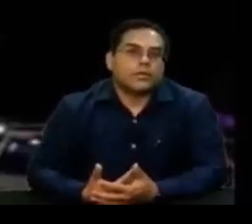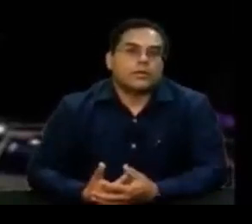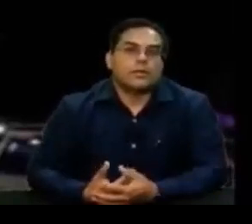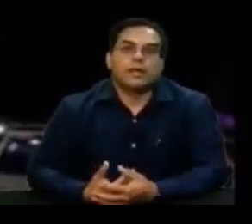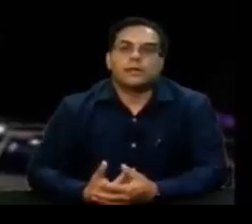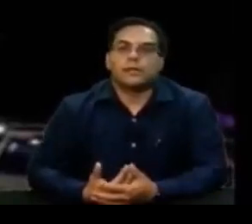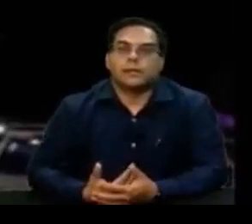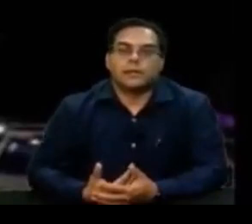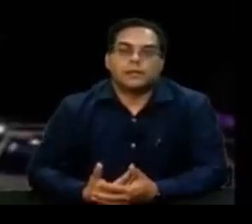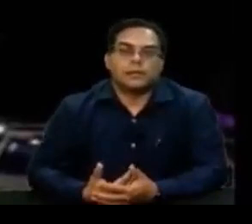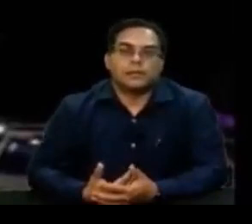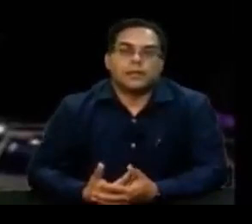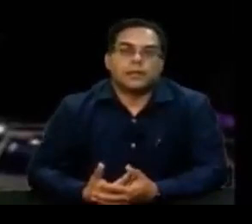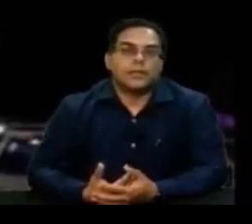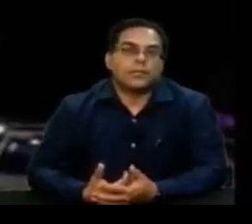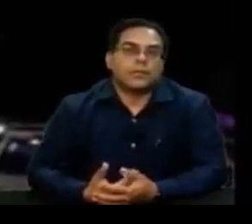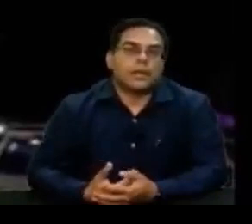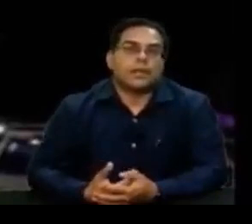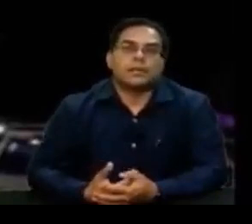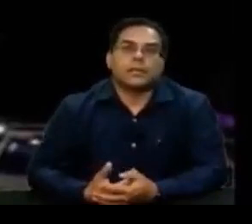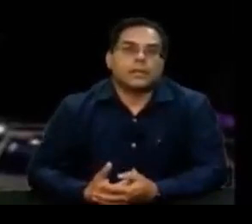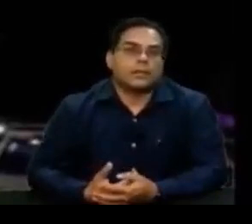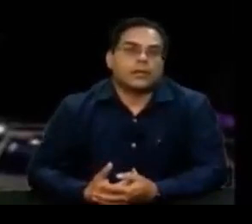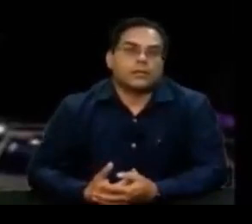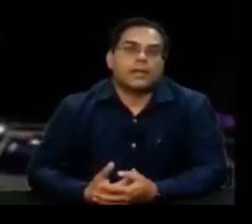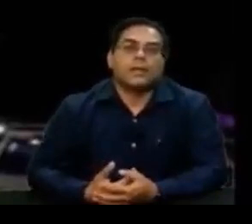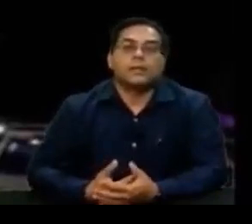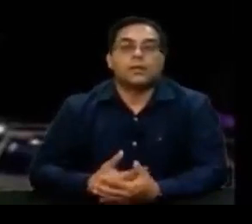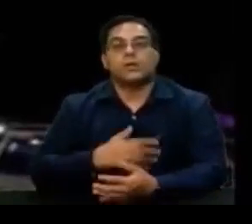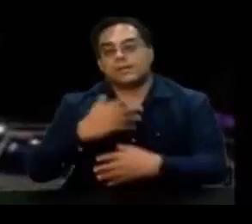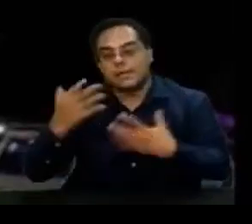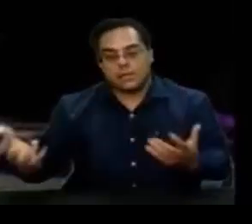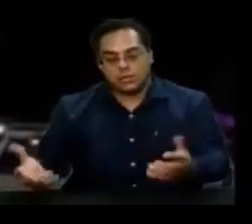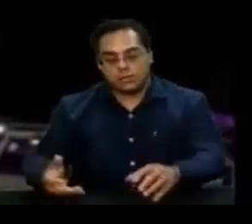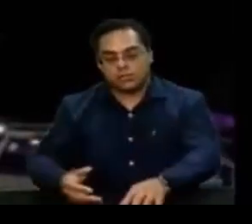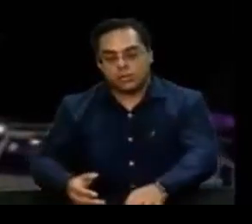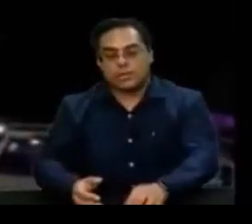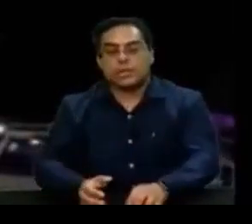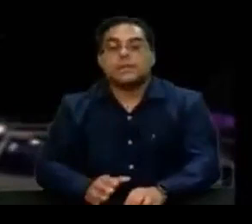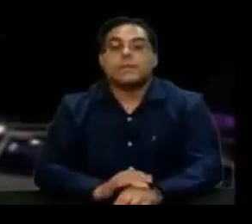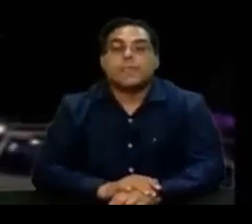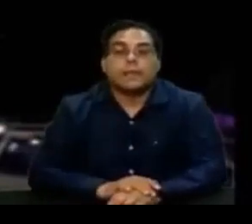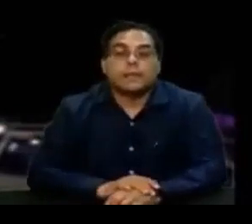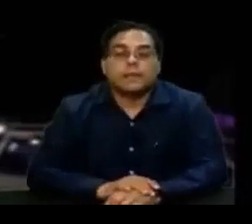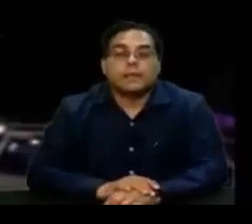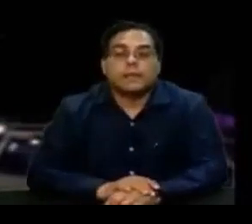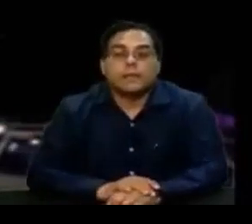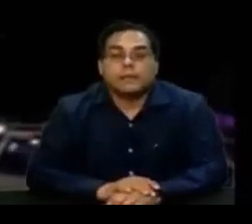seno maxilar, ni en la cavidad orbitaria, ni en la región nasal. Todo lo que está alrededor nos permite